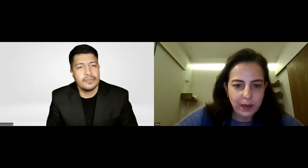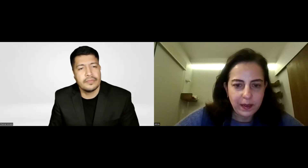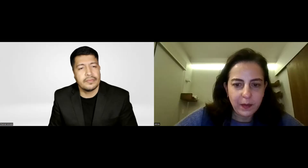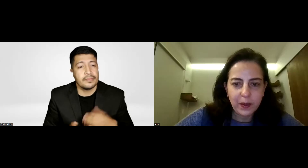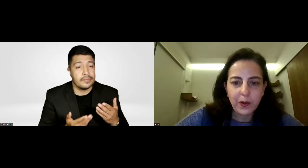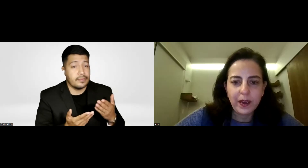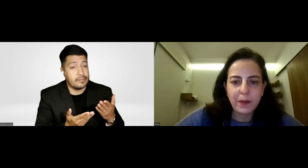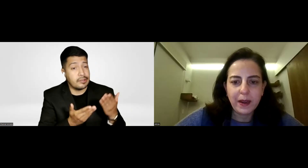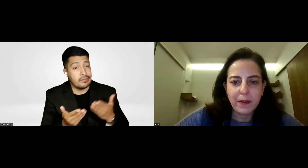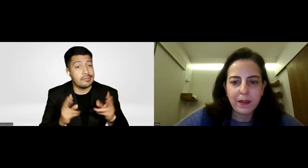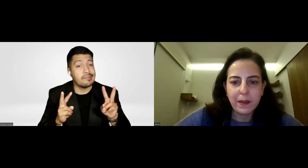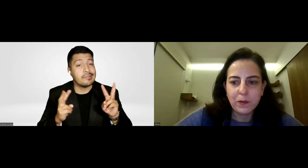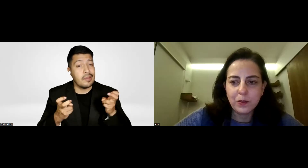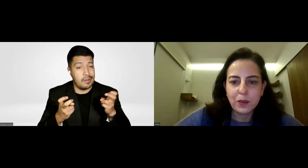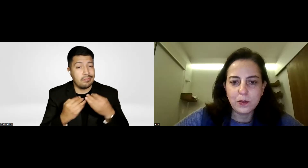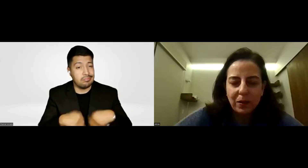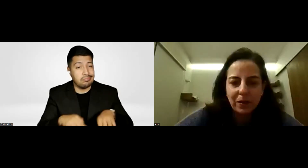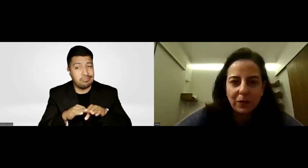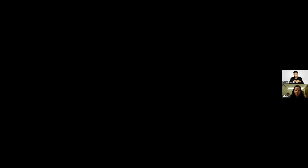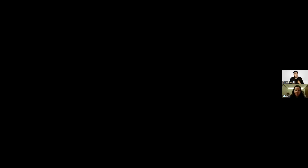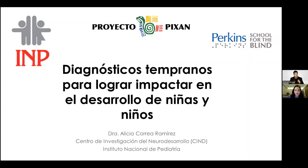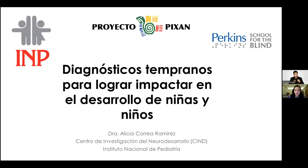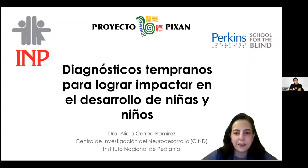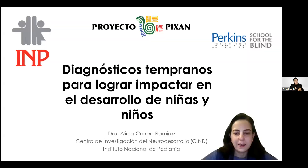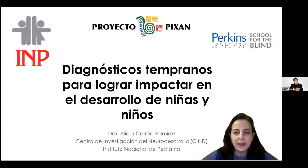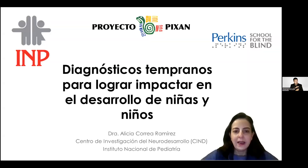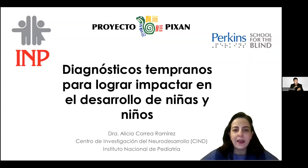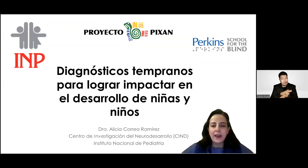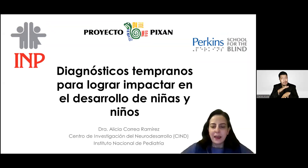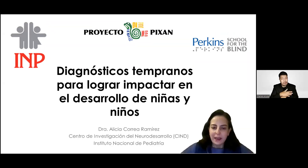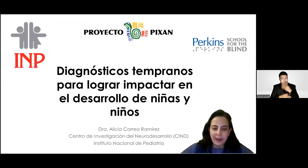tan importante porque puede cambiar la vida de muchos niños y de sus familias.